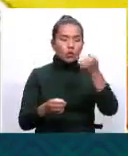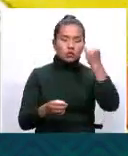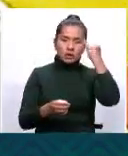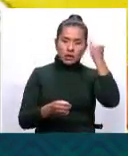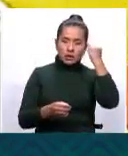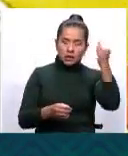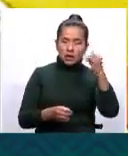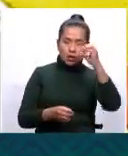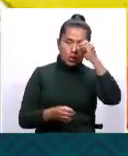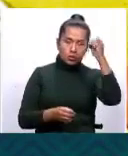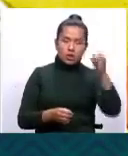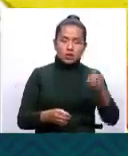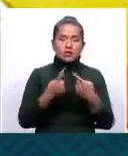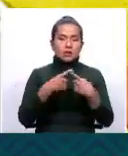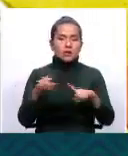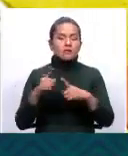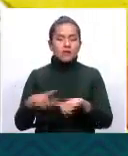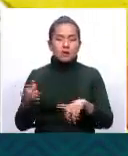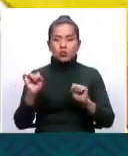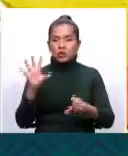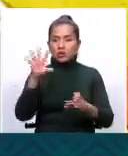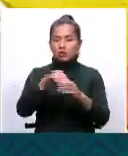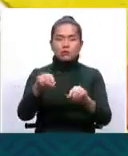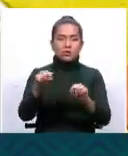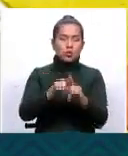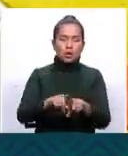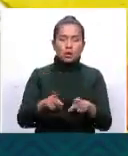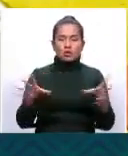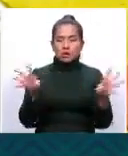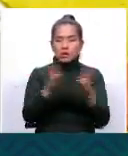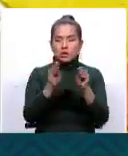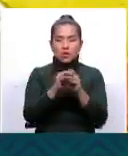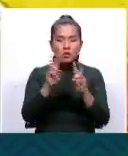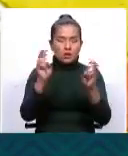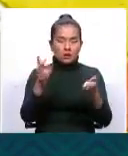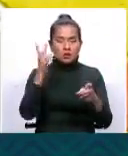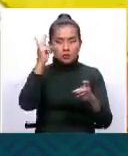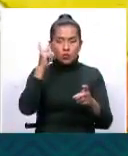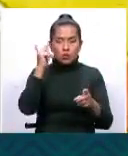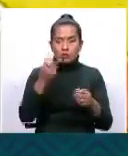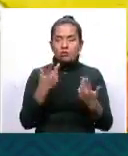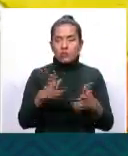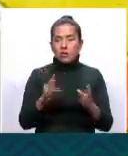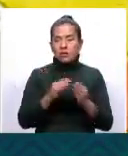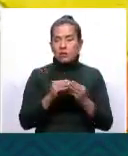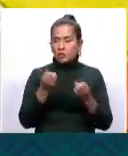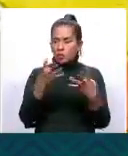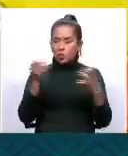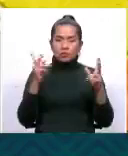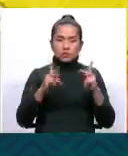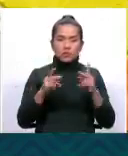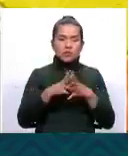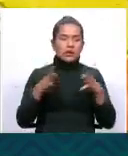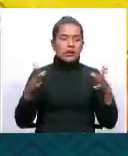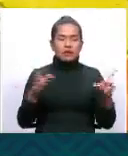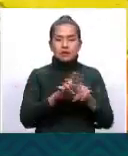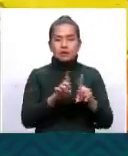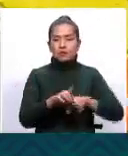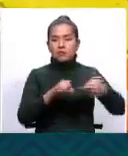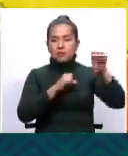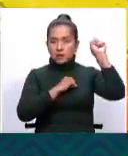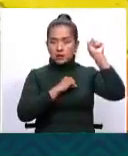ideas y todo lo que puede darse dentro de un espacio político tan grande como viene a ser el MAS y PCP.